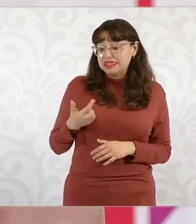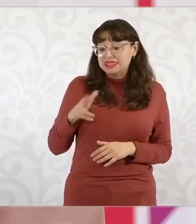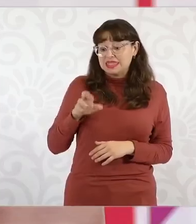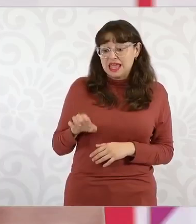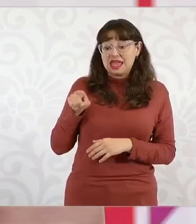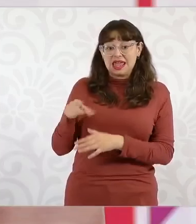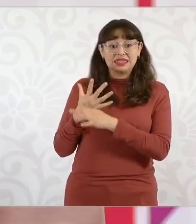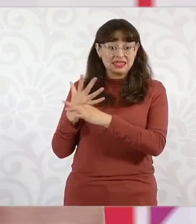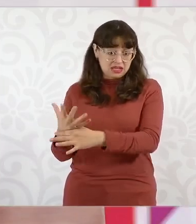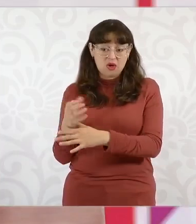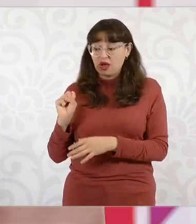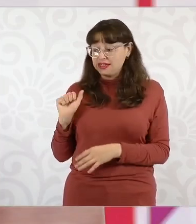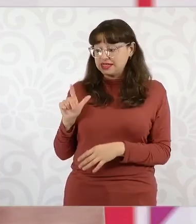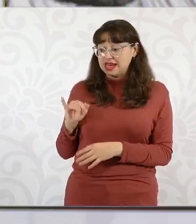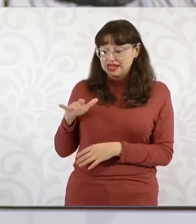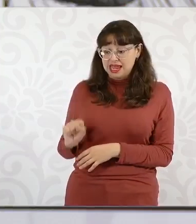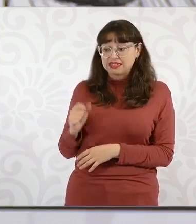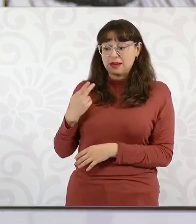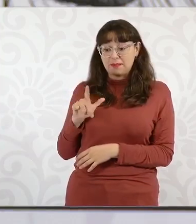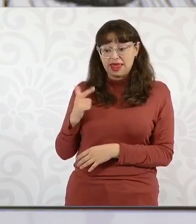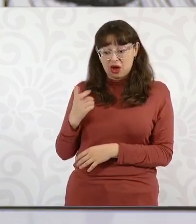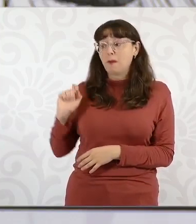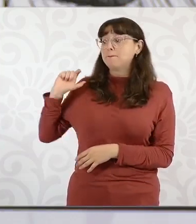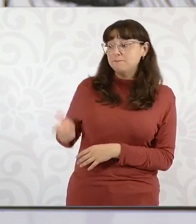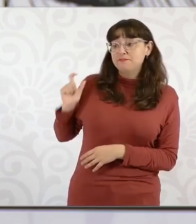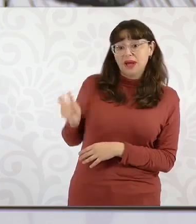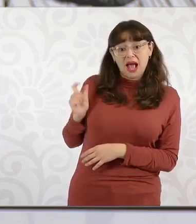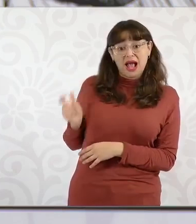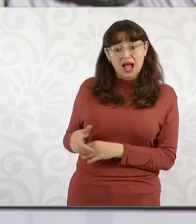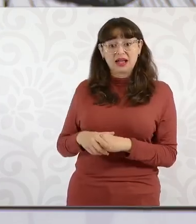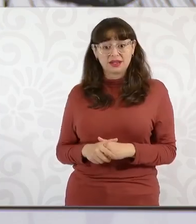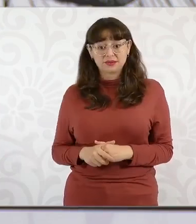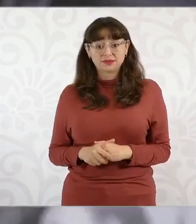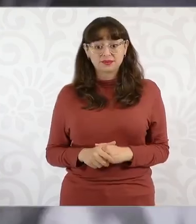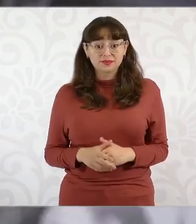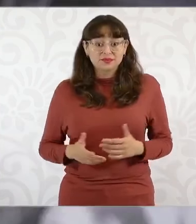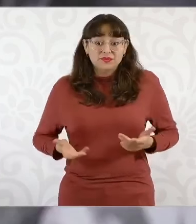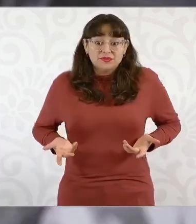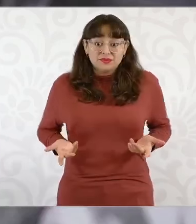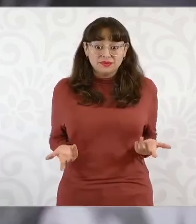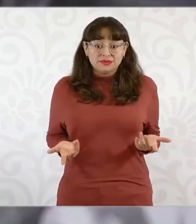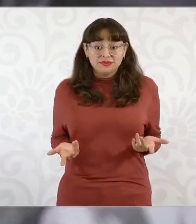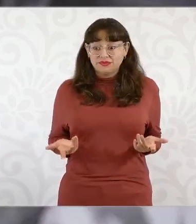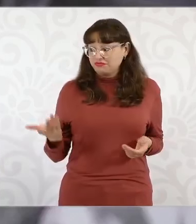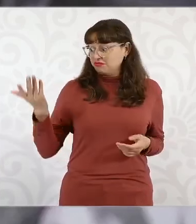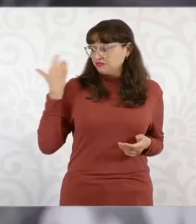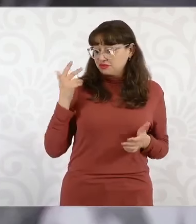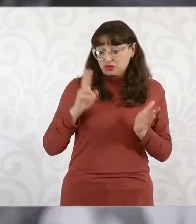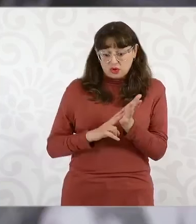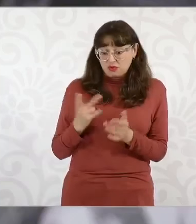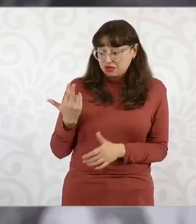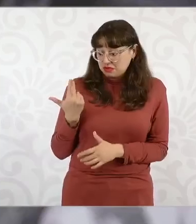informó que Salinas Pliego lo contrató y ahora, después de haber publicado en diciembre del